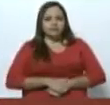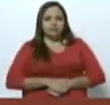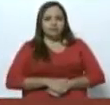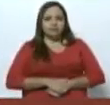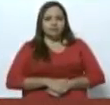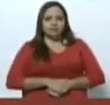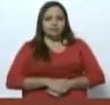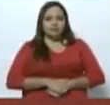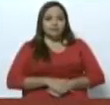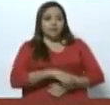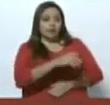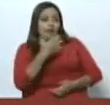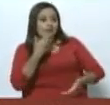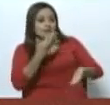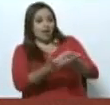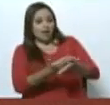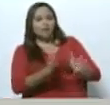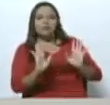Gracias. No, bueno,